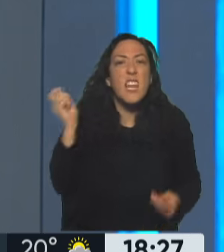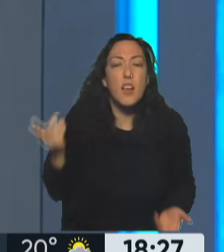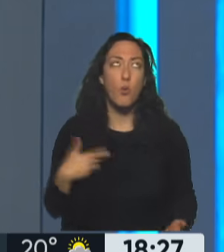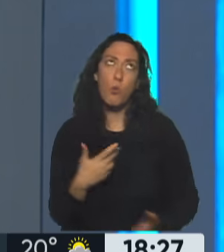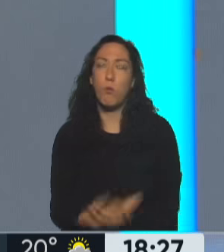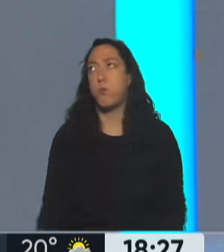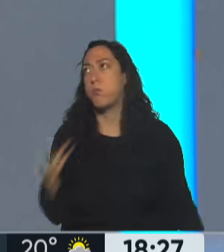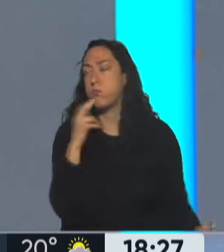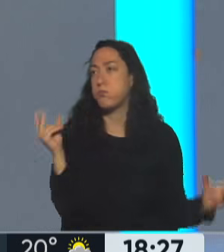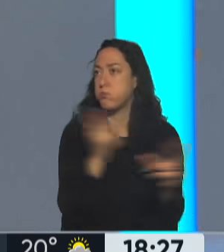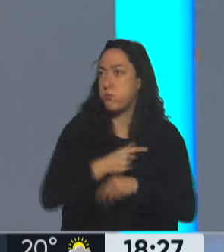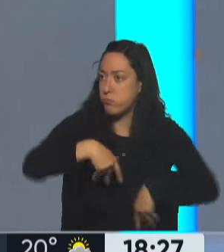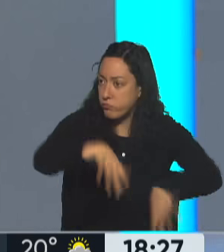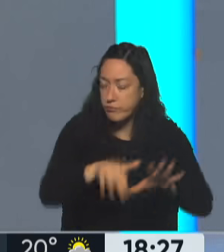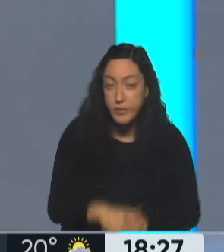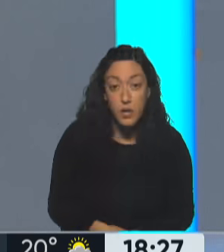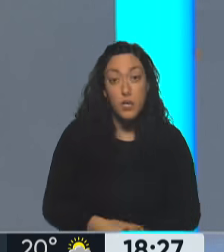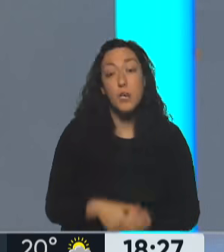Martín Granowski felicita.